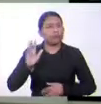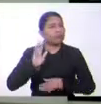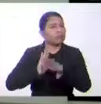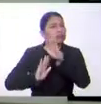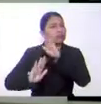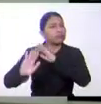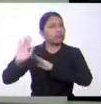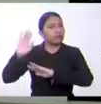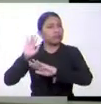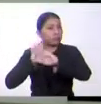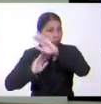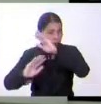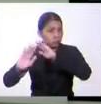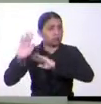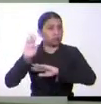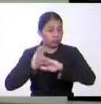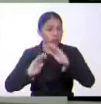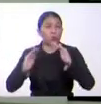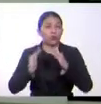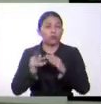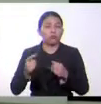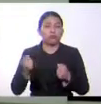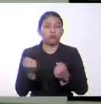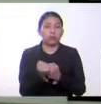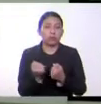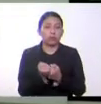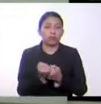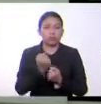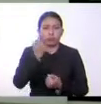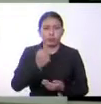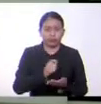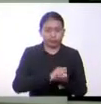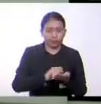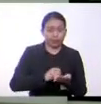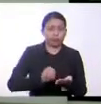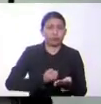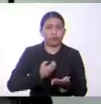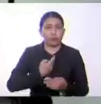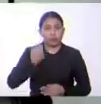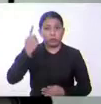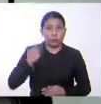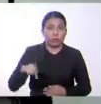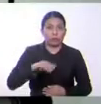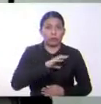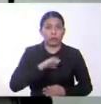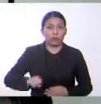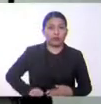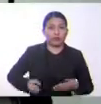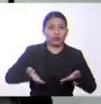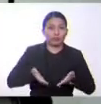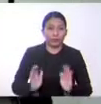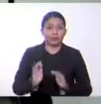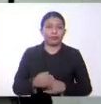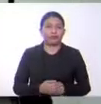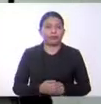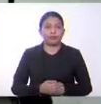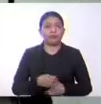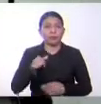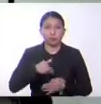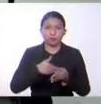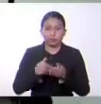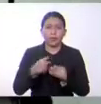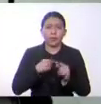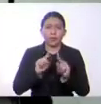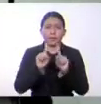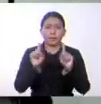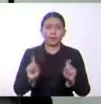y también tendremos el apoyo de una escritora salvadoreña, una poeta. Para comenzar, te haré las siguientes